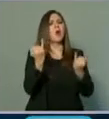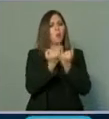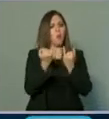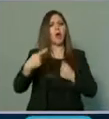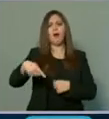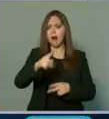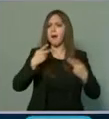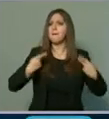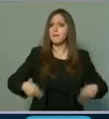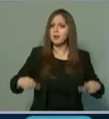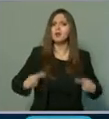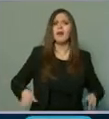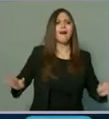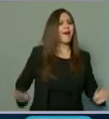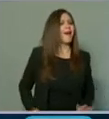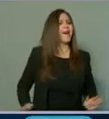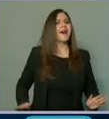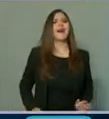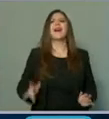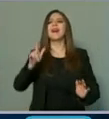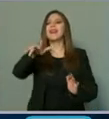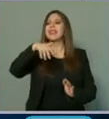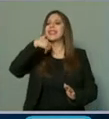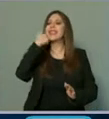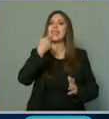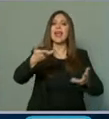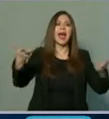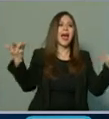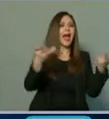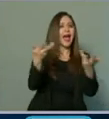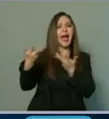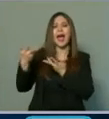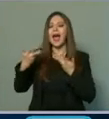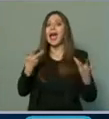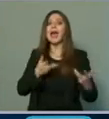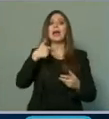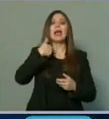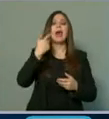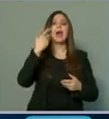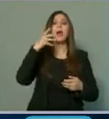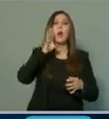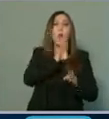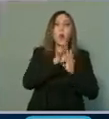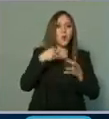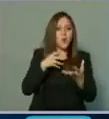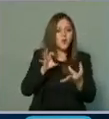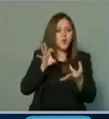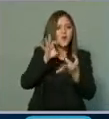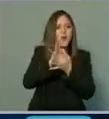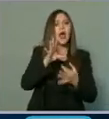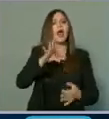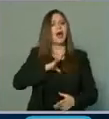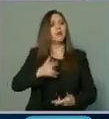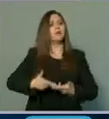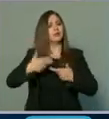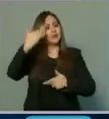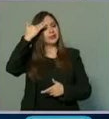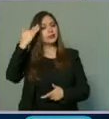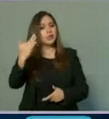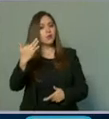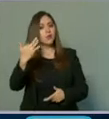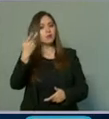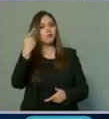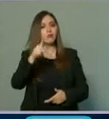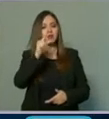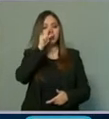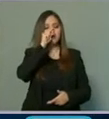la actitud, quieren aprender el proceso, tienen ganas de estar ahí, tienen el tiempo, pero no les